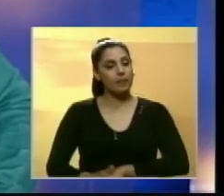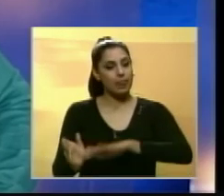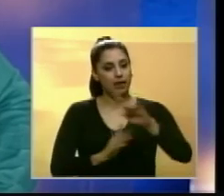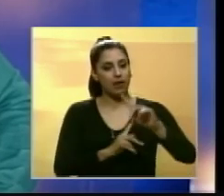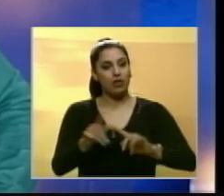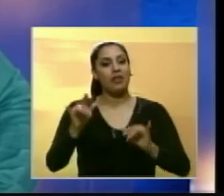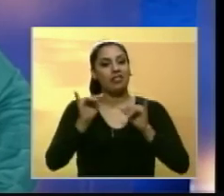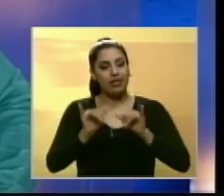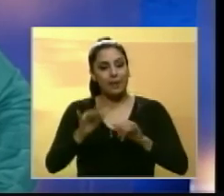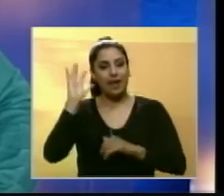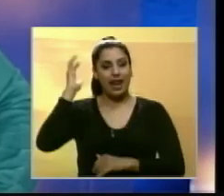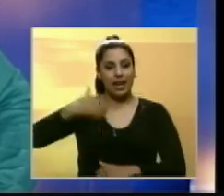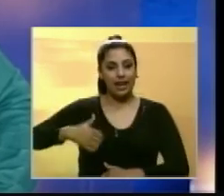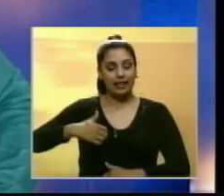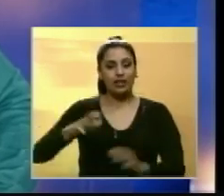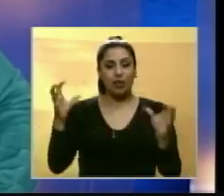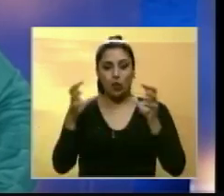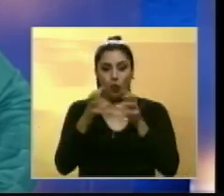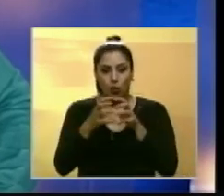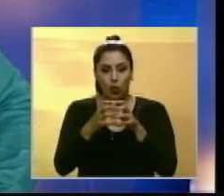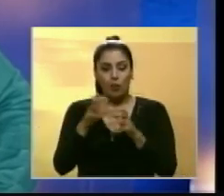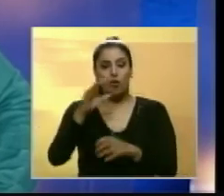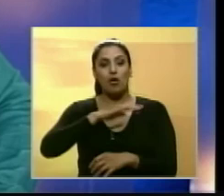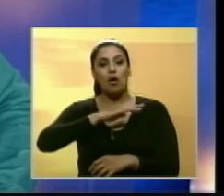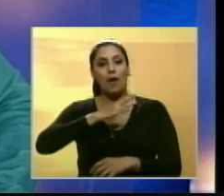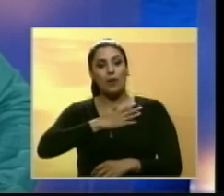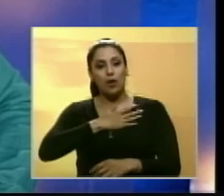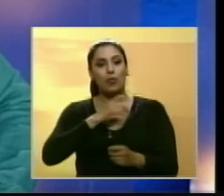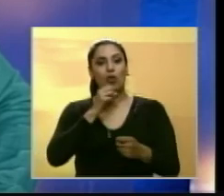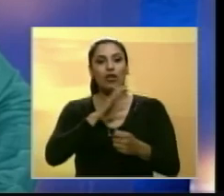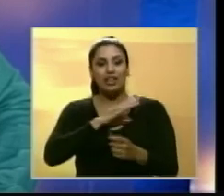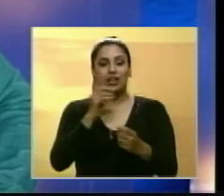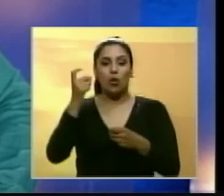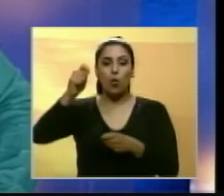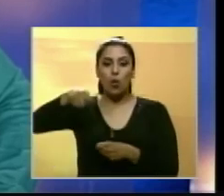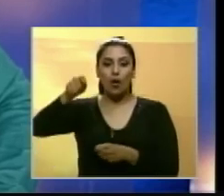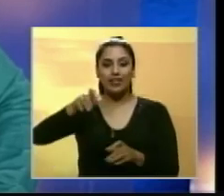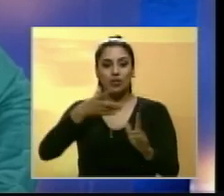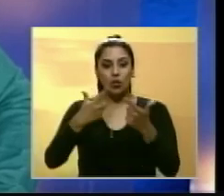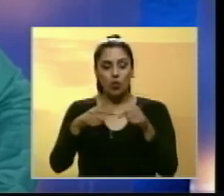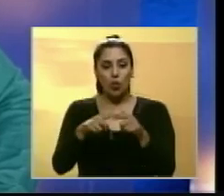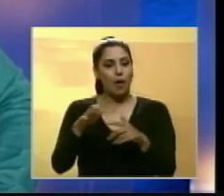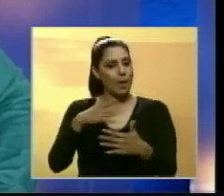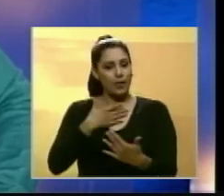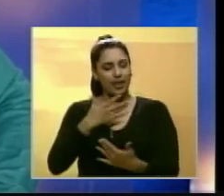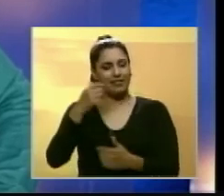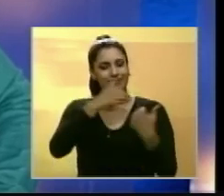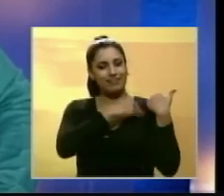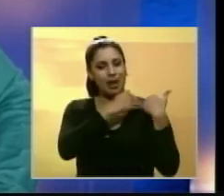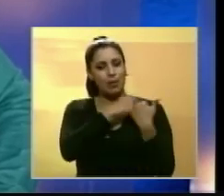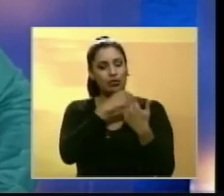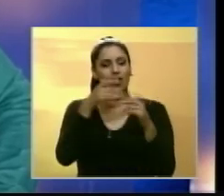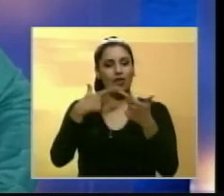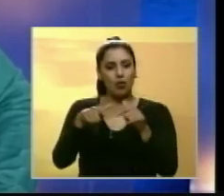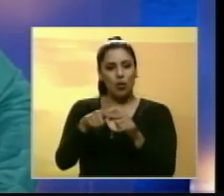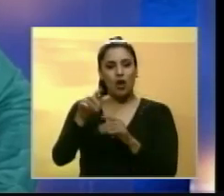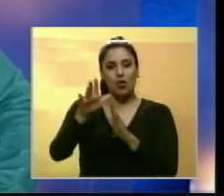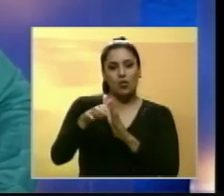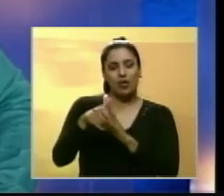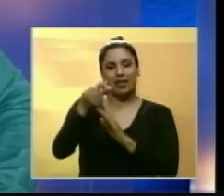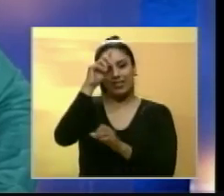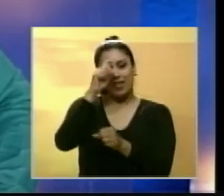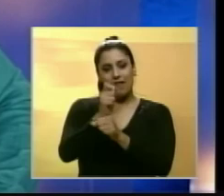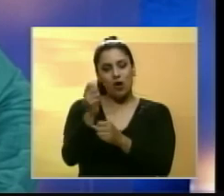Y precisamente en Argentina, la Cámara Federal Penal de Buenos Aires ratificó al juez Claudio Bonadío como el encargado del caso de fraude en